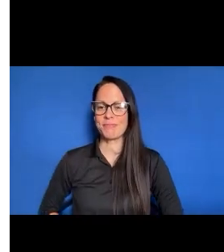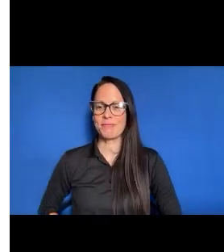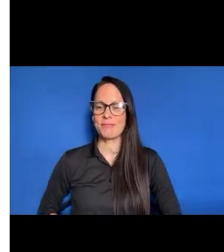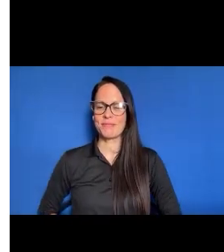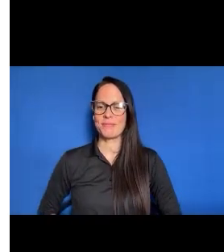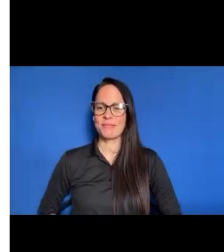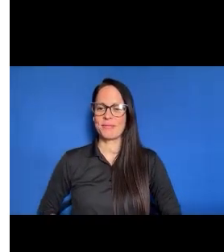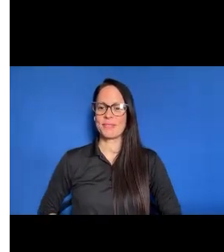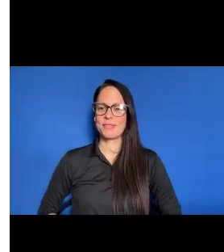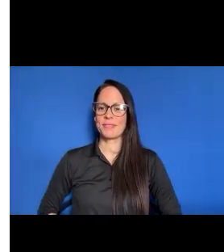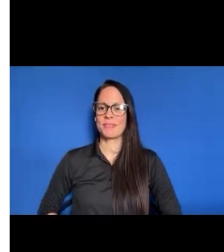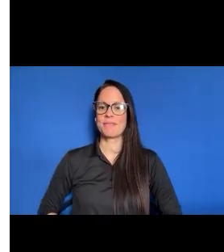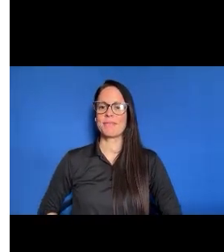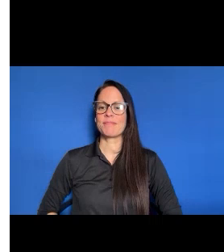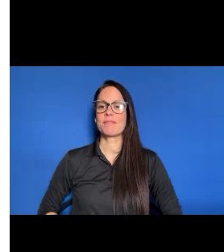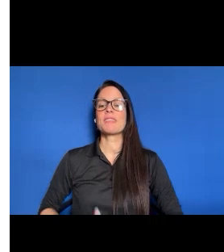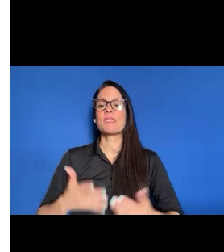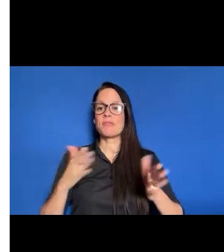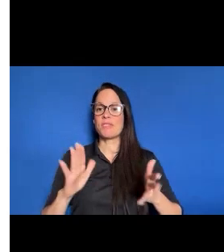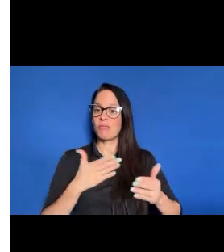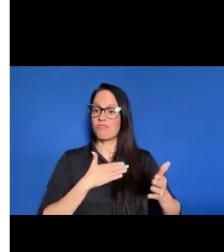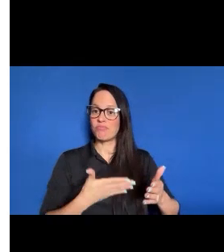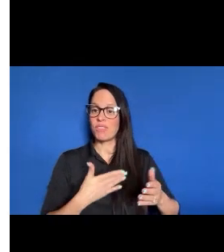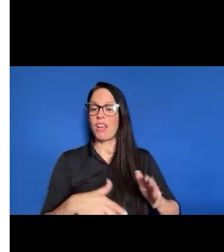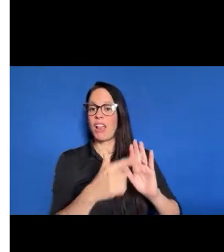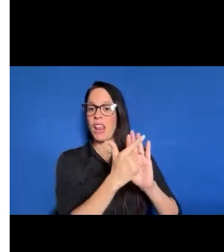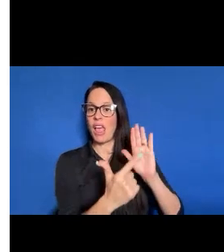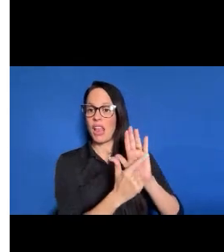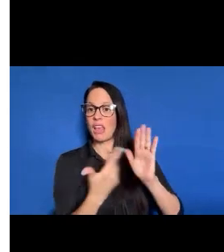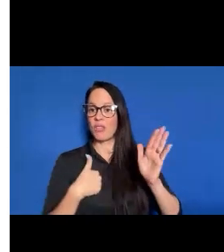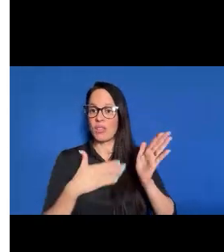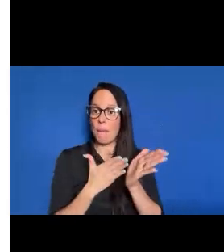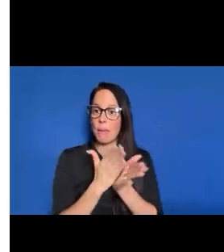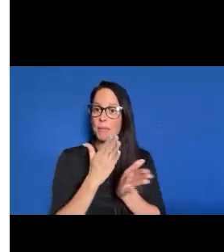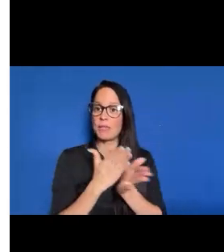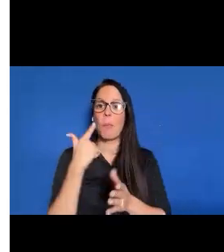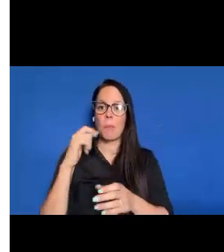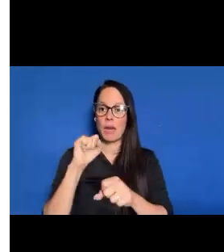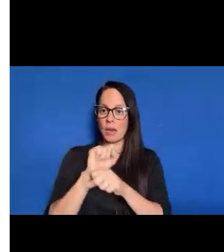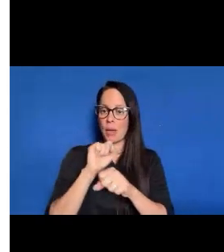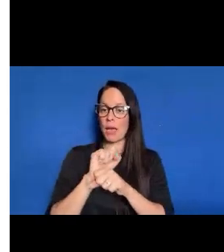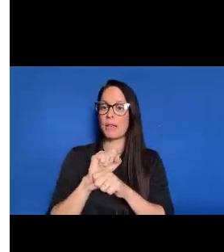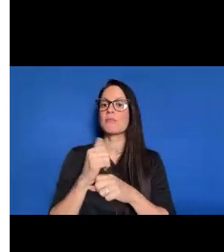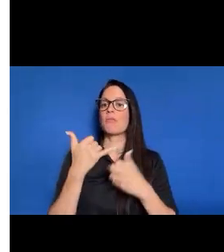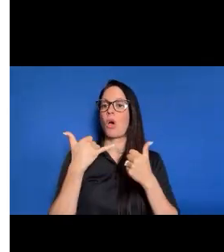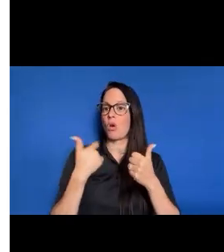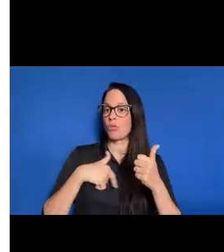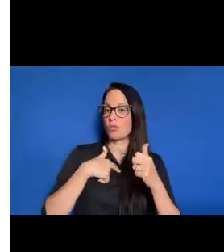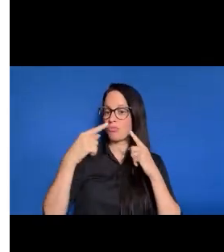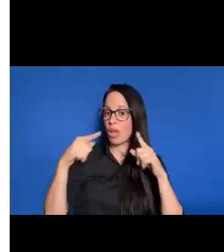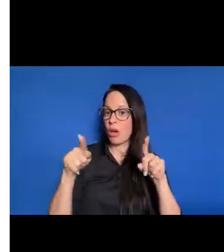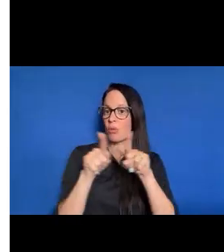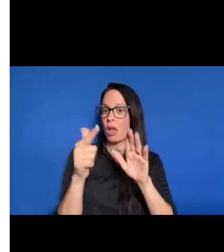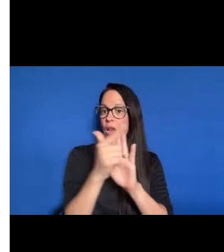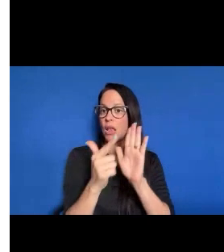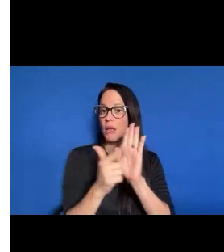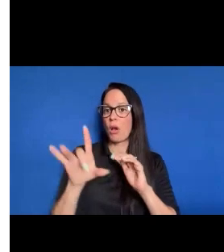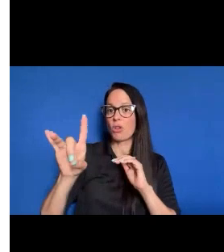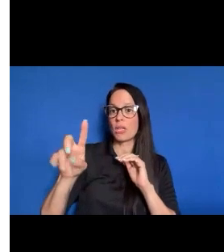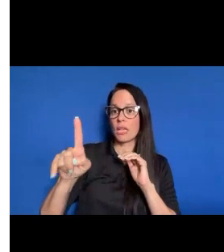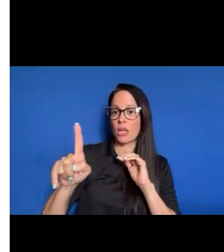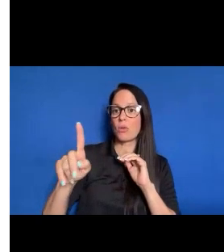Cito la disposición de la ley que crea y faculta al comité para llevar a cabo los trabajos. De conformidad con las disposiciones de la ley número 81 del 14 de